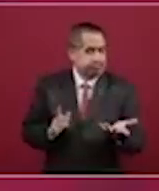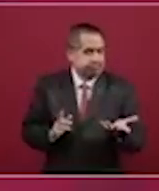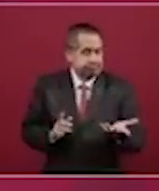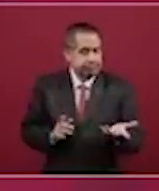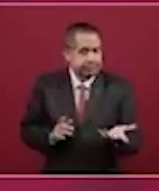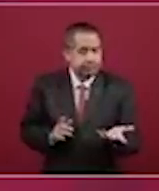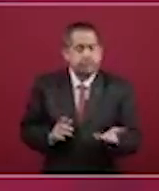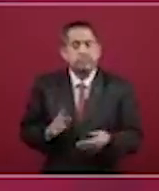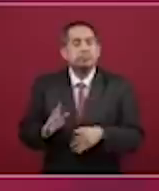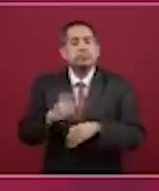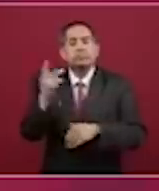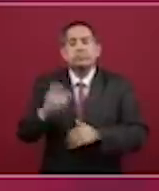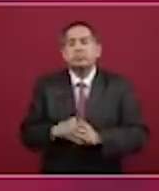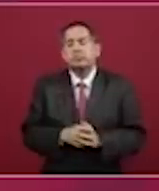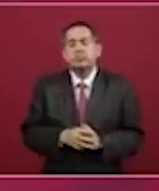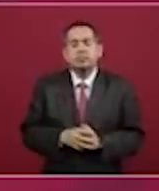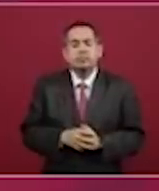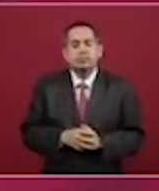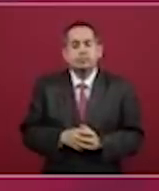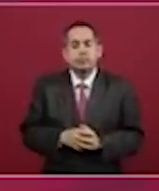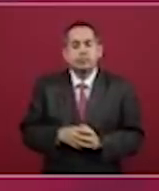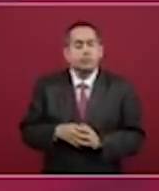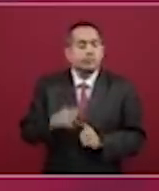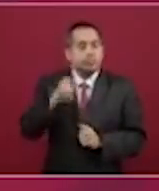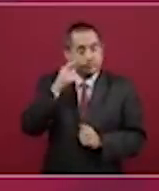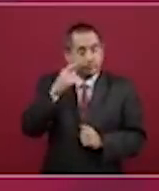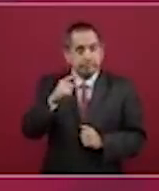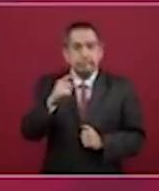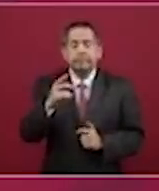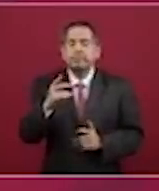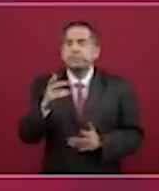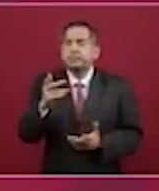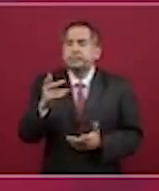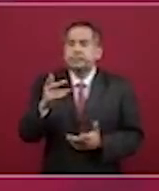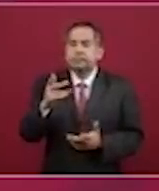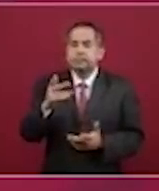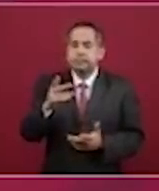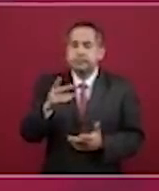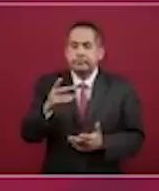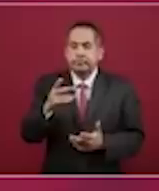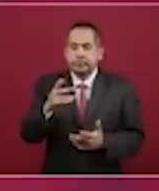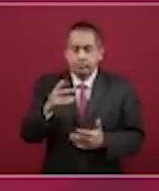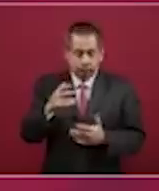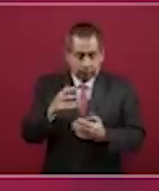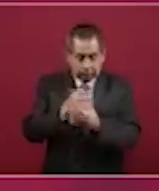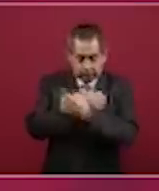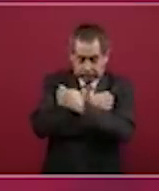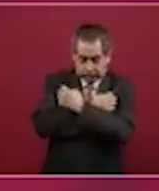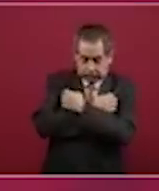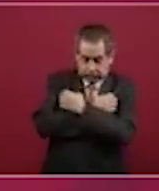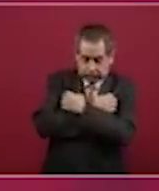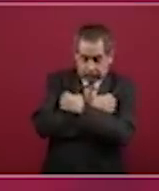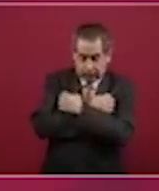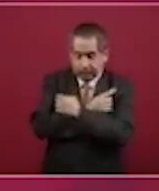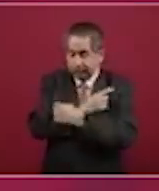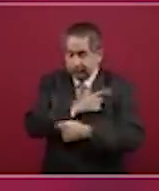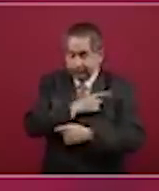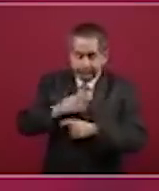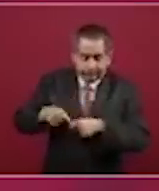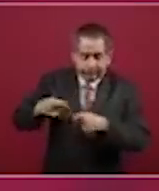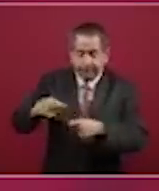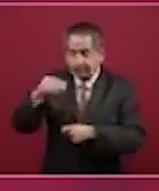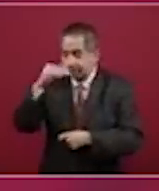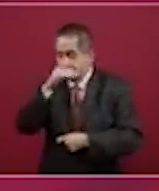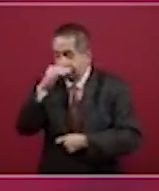porque todo el proceso en contra de la educación pública, gratuita y de